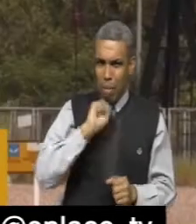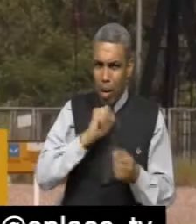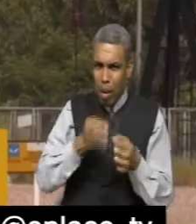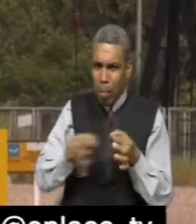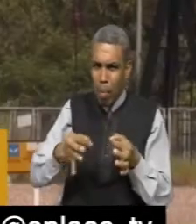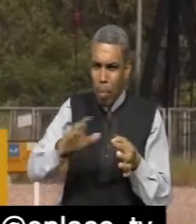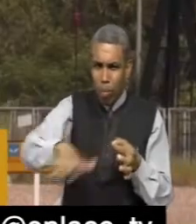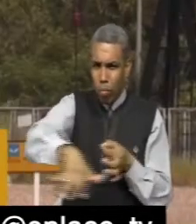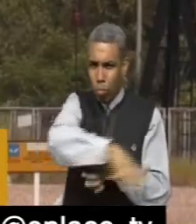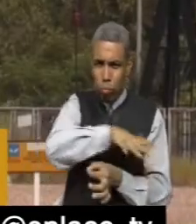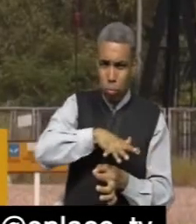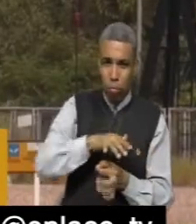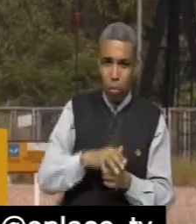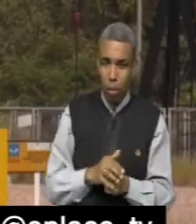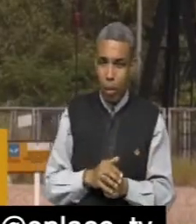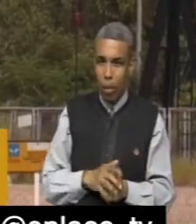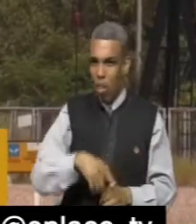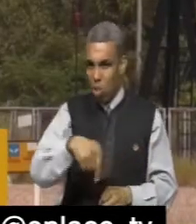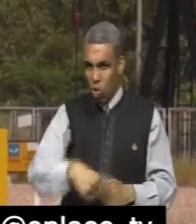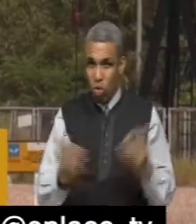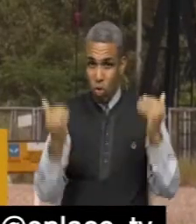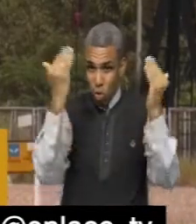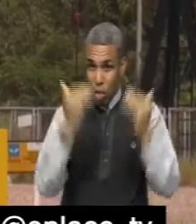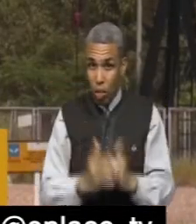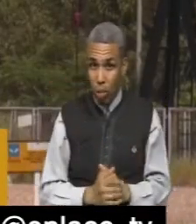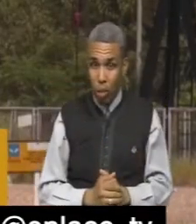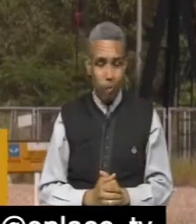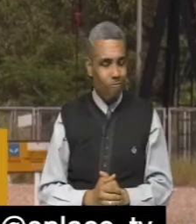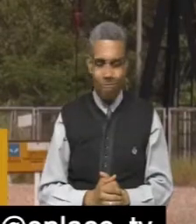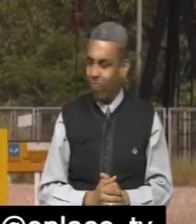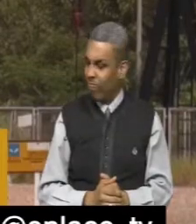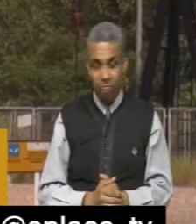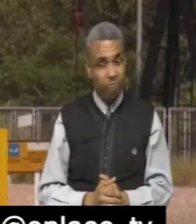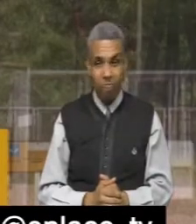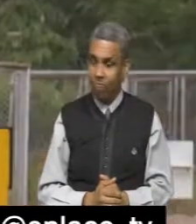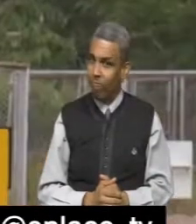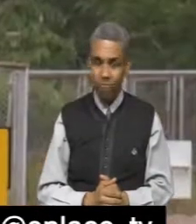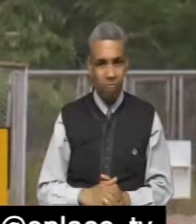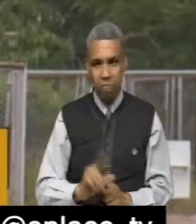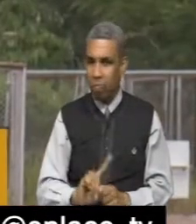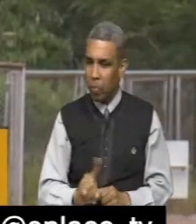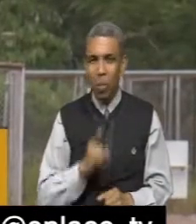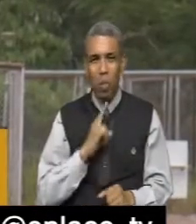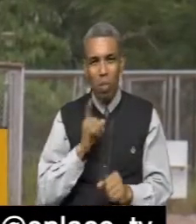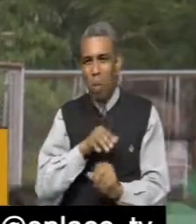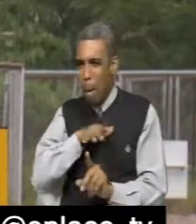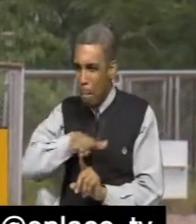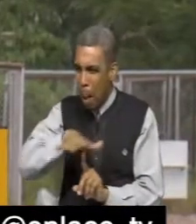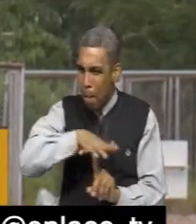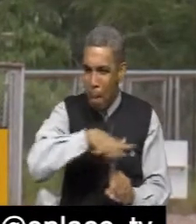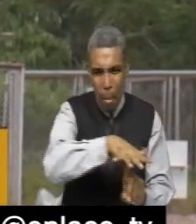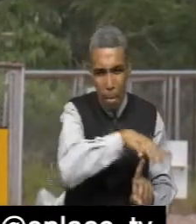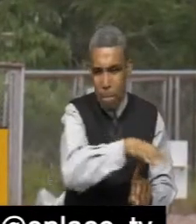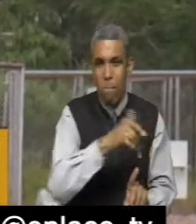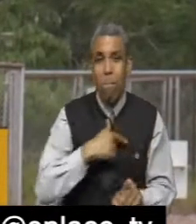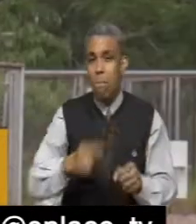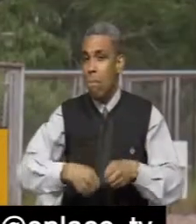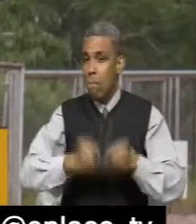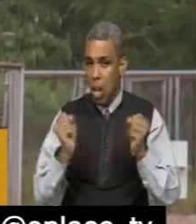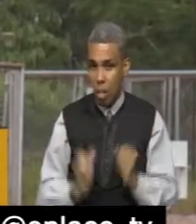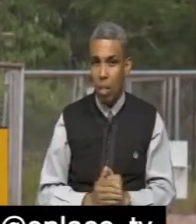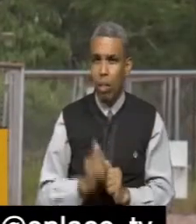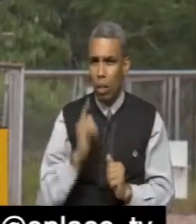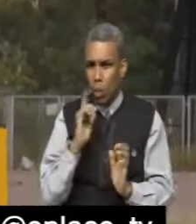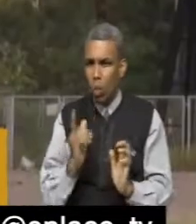diferentes expositores, los diferentes expertos que participaron en el foro del día viernes 25 de agosto evidenciaron económica,